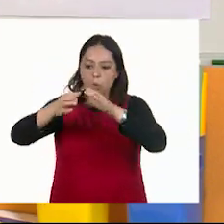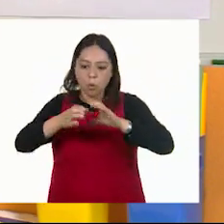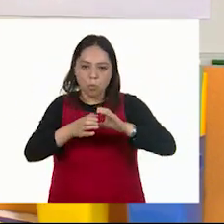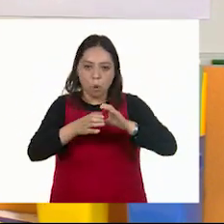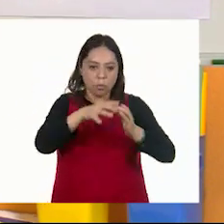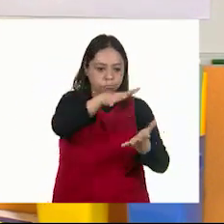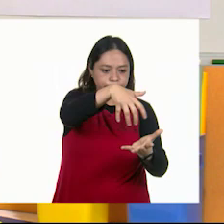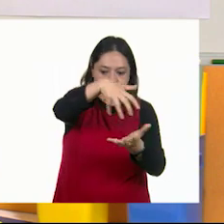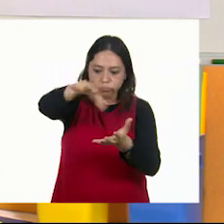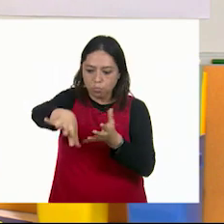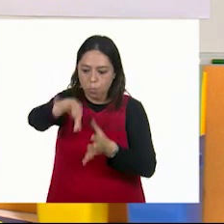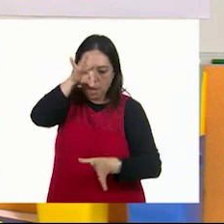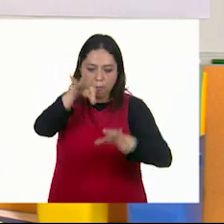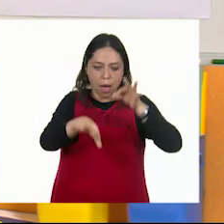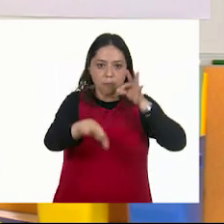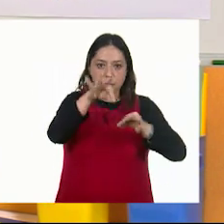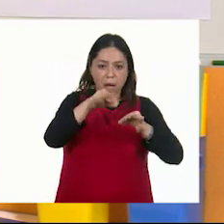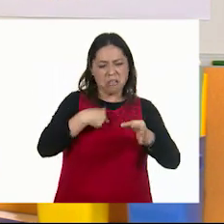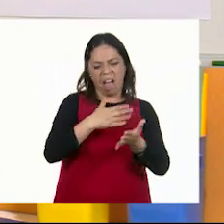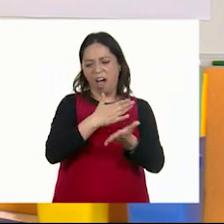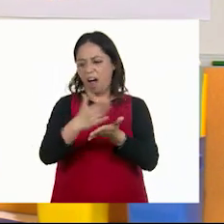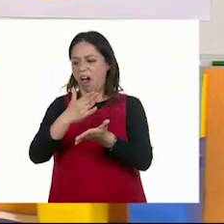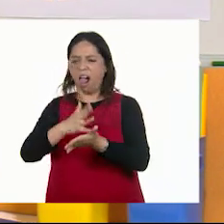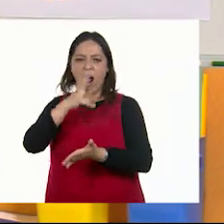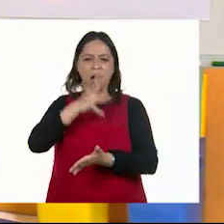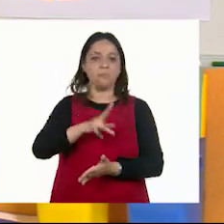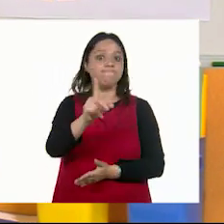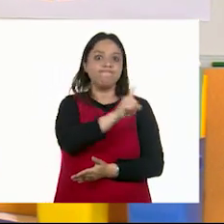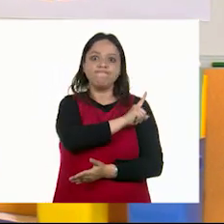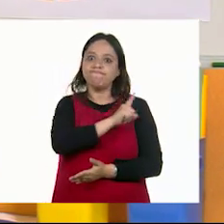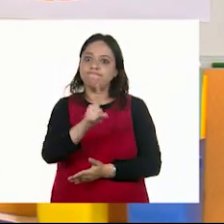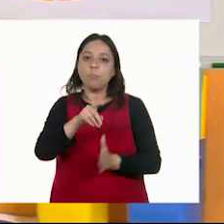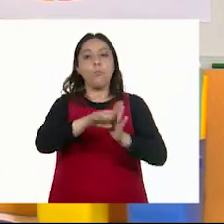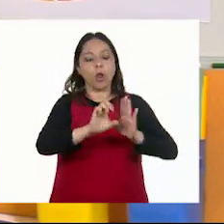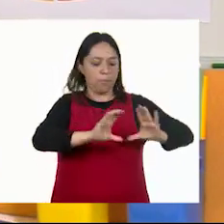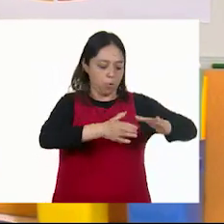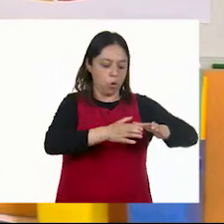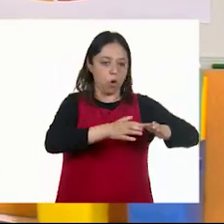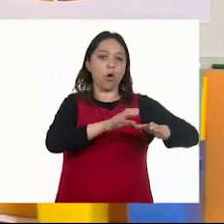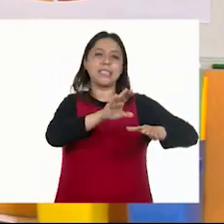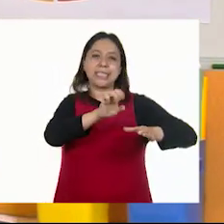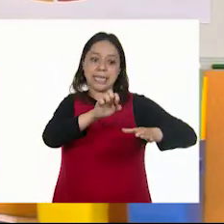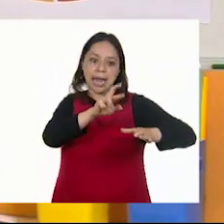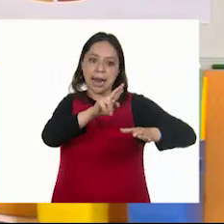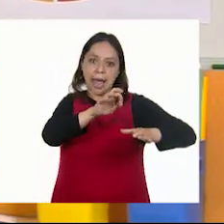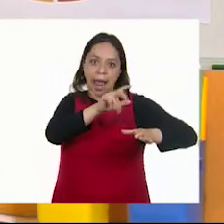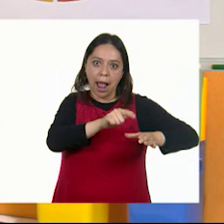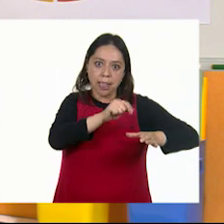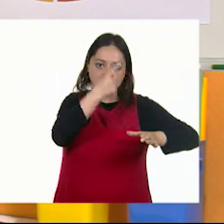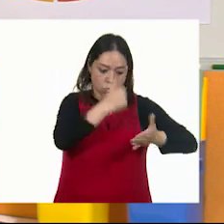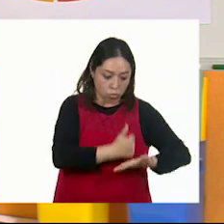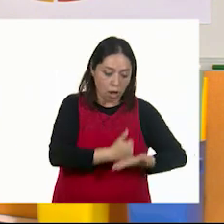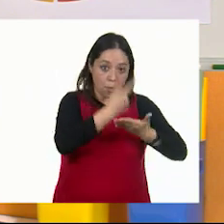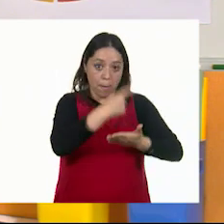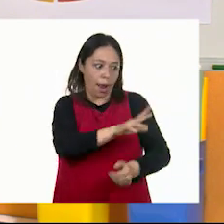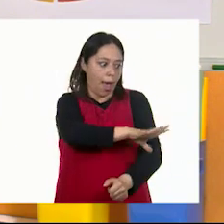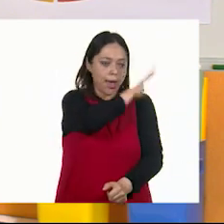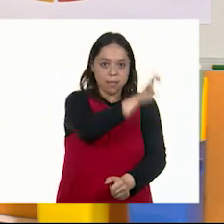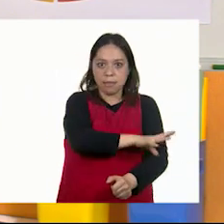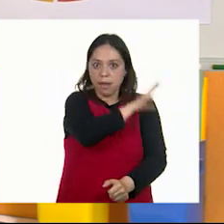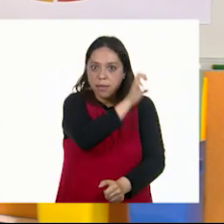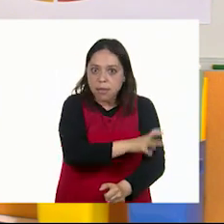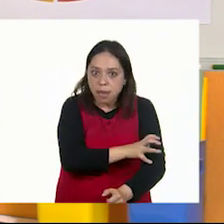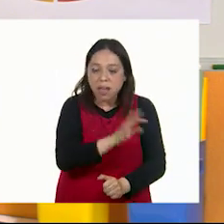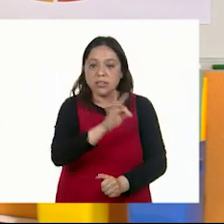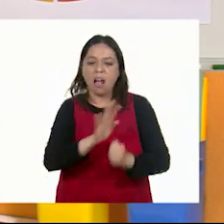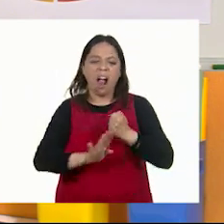No podemos dejar ni uno afuera, porque si dejamos los cereales afuera, pues no tenemos carbohidratos y no tenemos suficiente energía. Y si dejamos